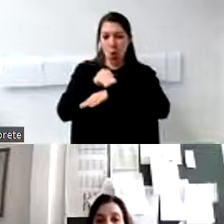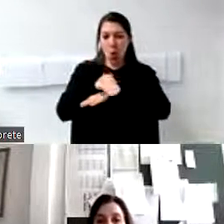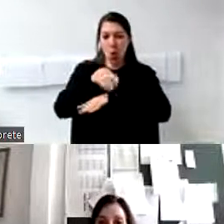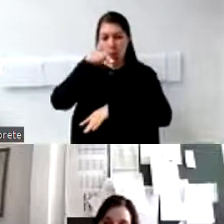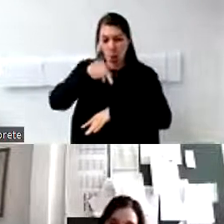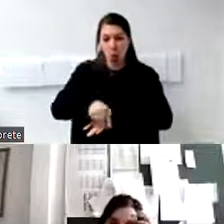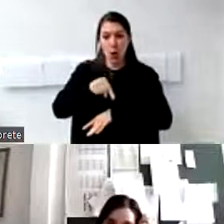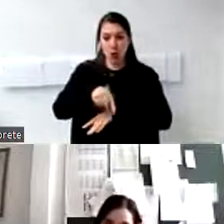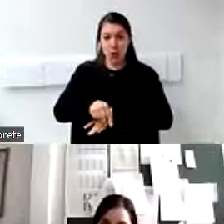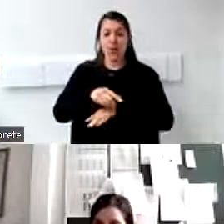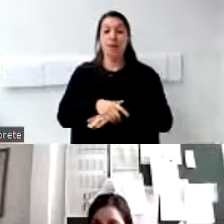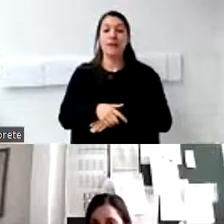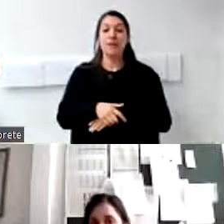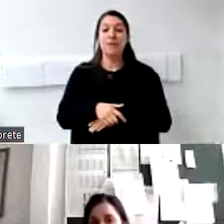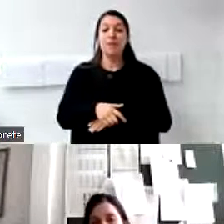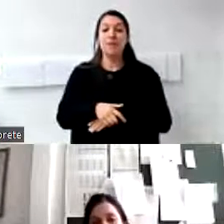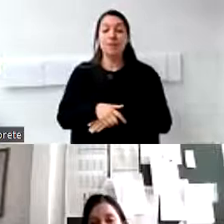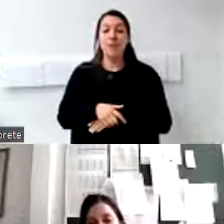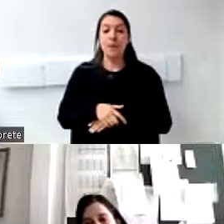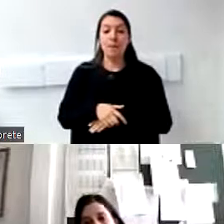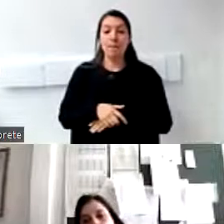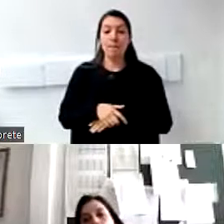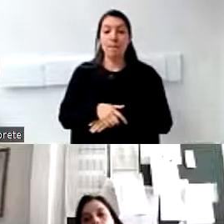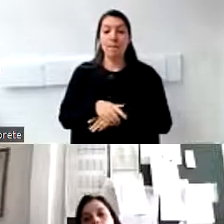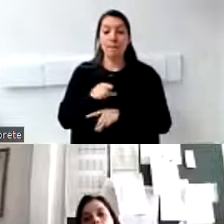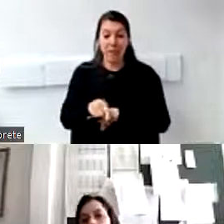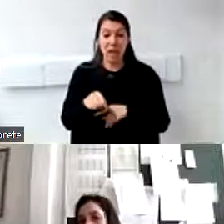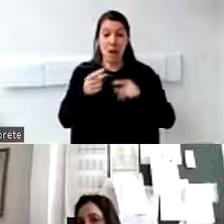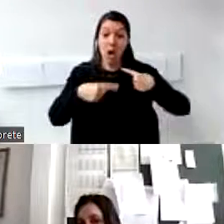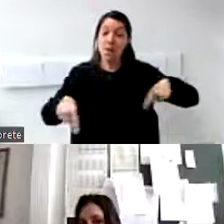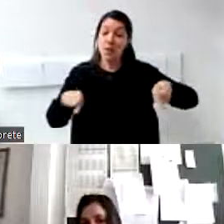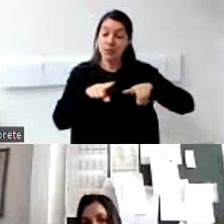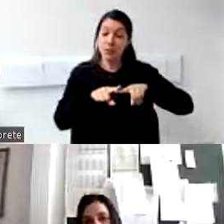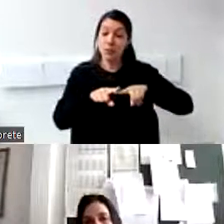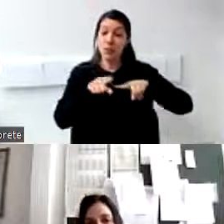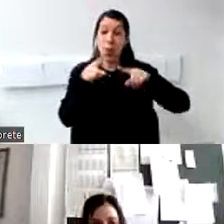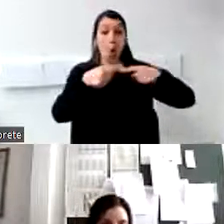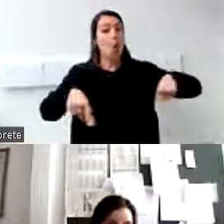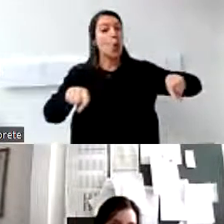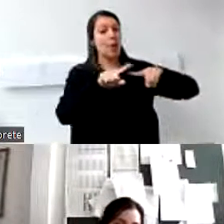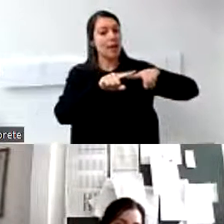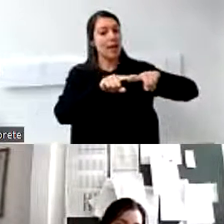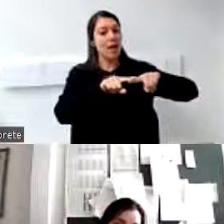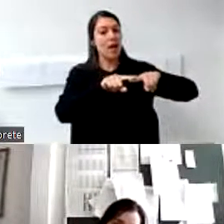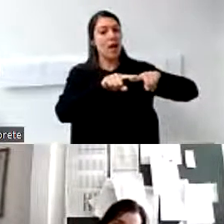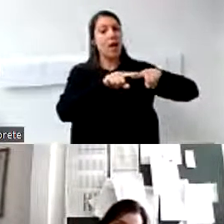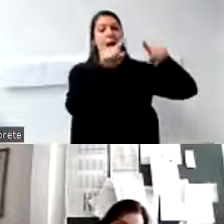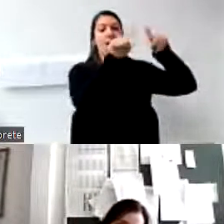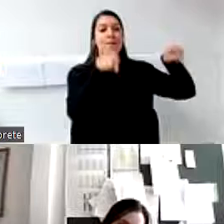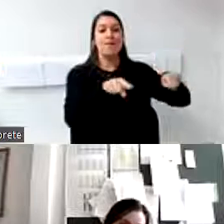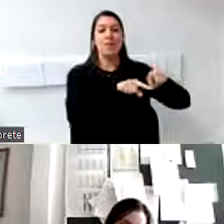van a ir contra, una vez recibidos los formularios de evaluación, chequeado